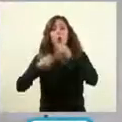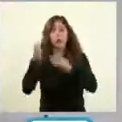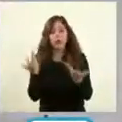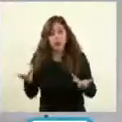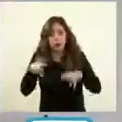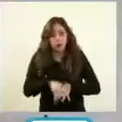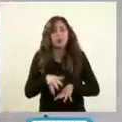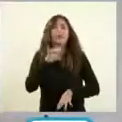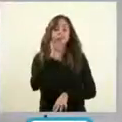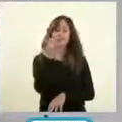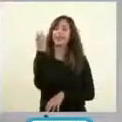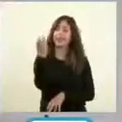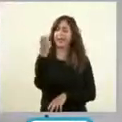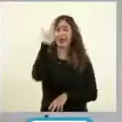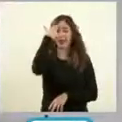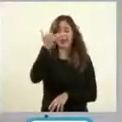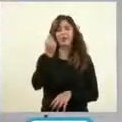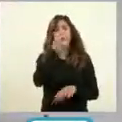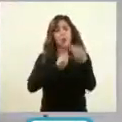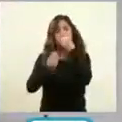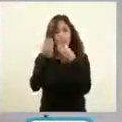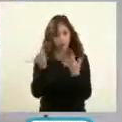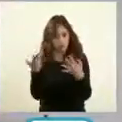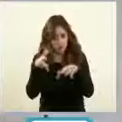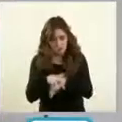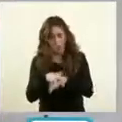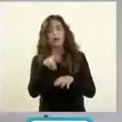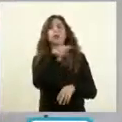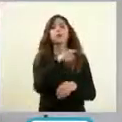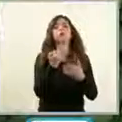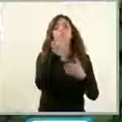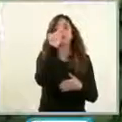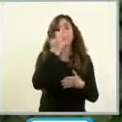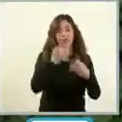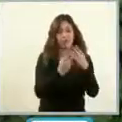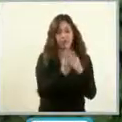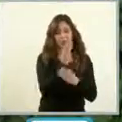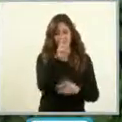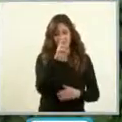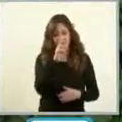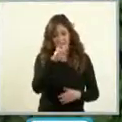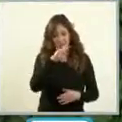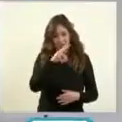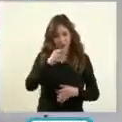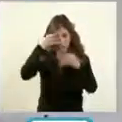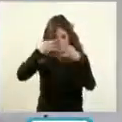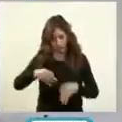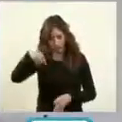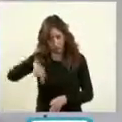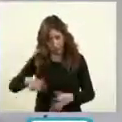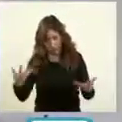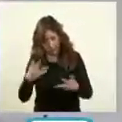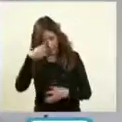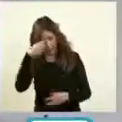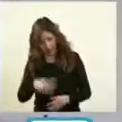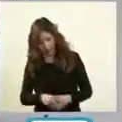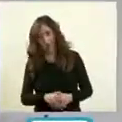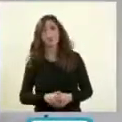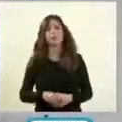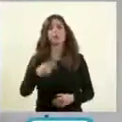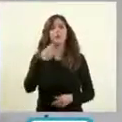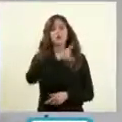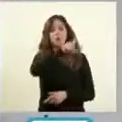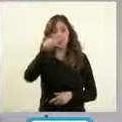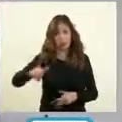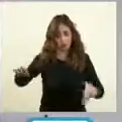fusión, efectivamente. Sí. Y los romeritos, obvio, pues son naturales. Son de aquí. Claro, y todo esto pues combinado con